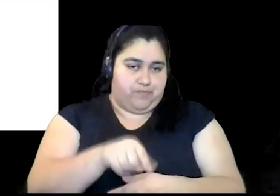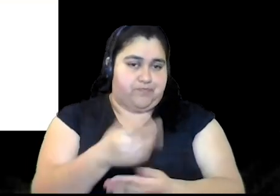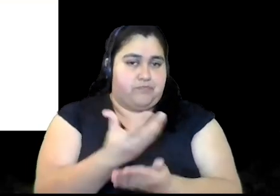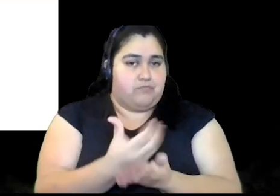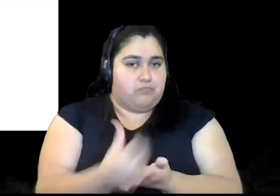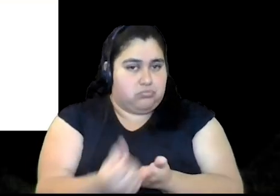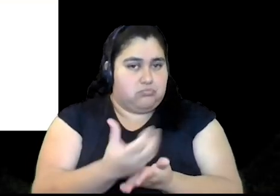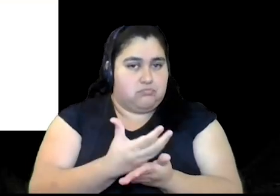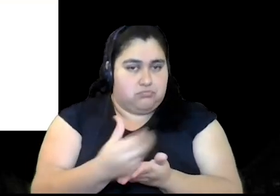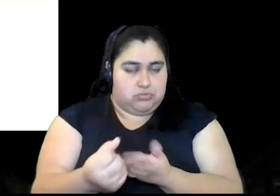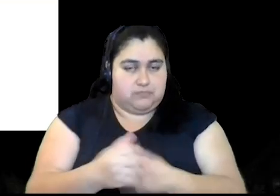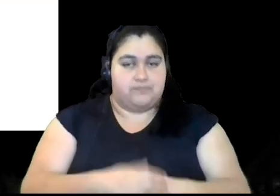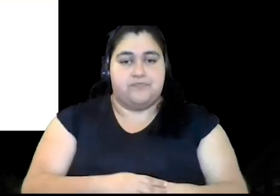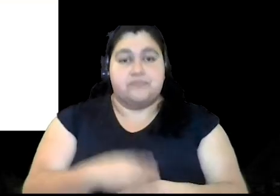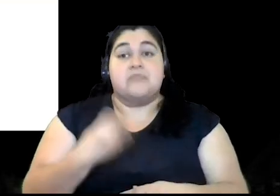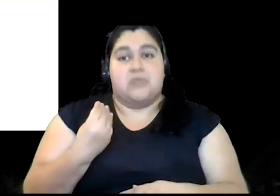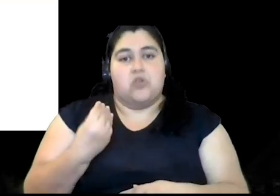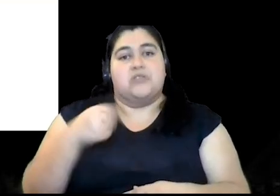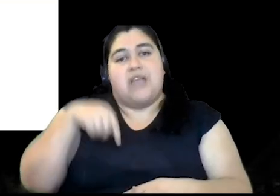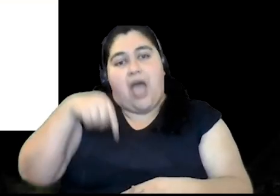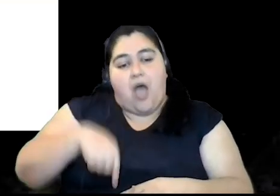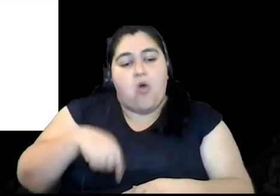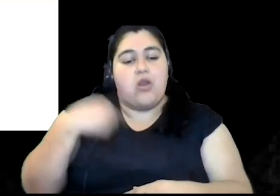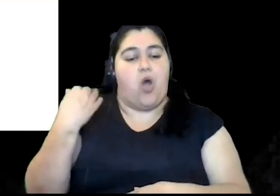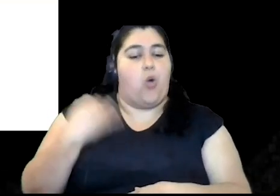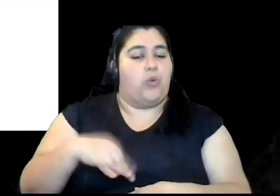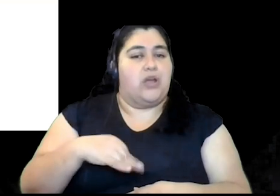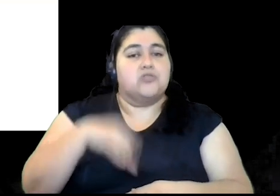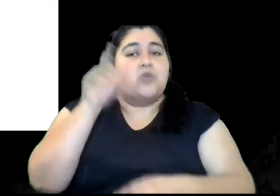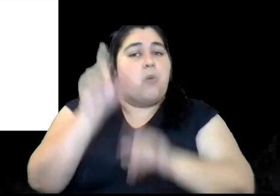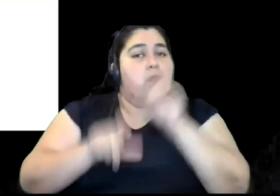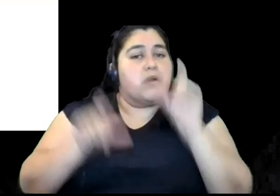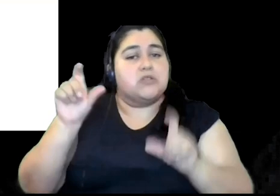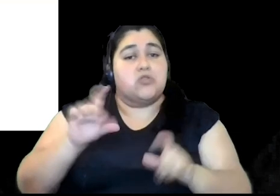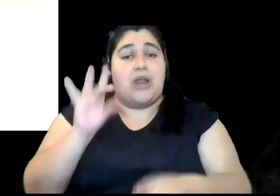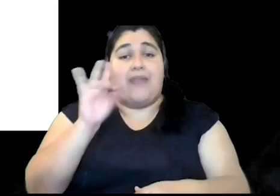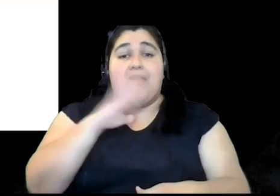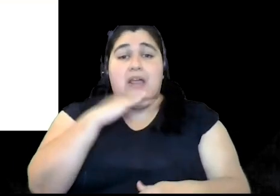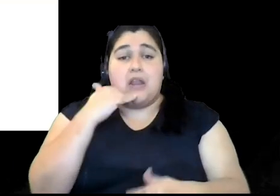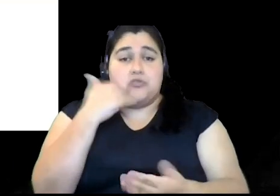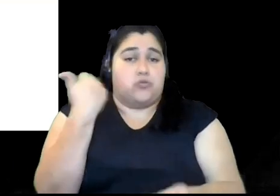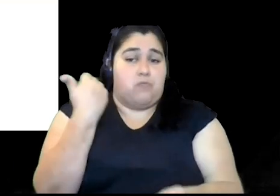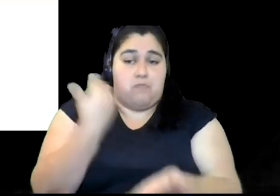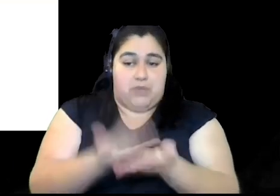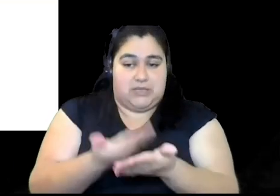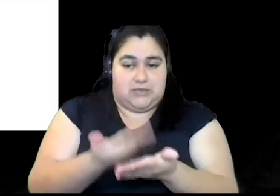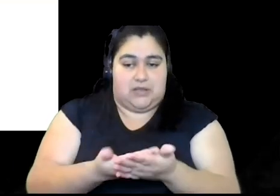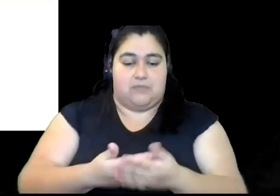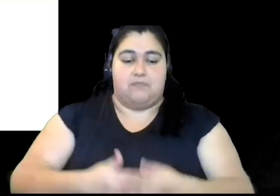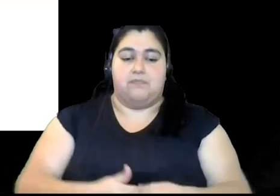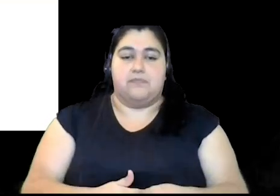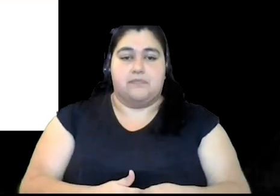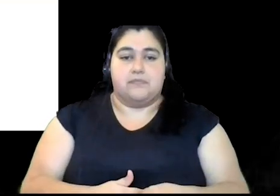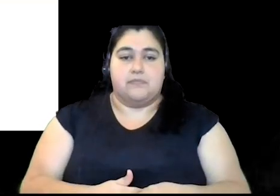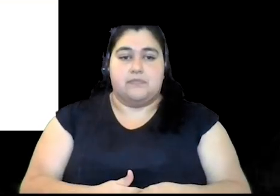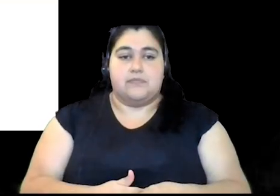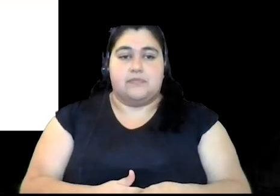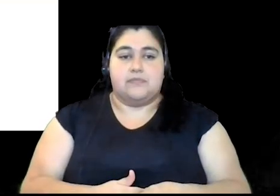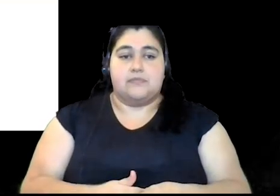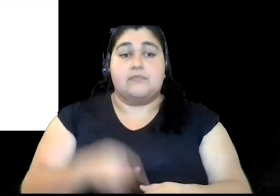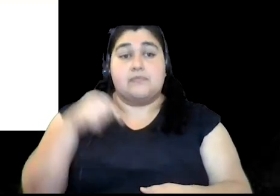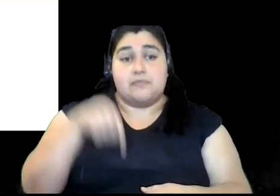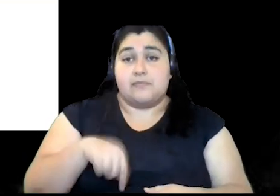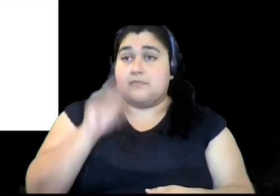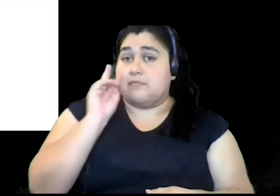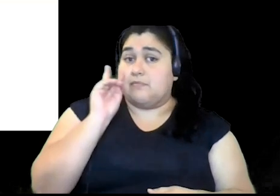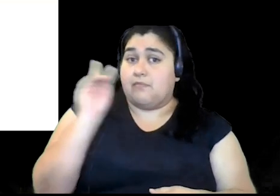los sujetos hoy obligados a presentar declaración jurada. Y aquí no, me